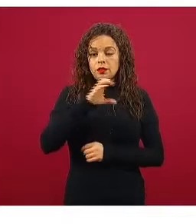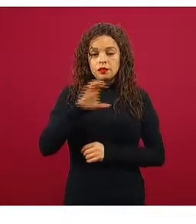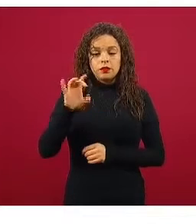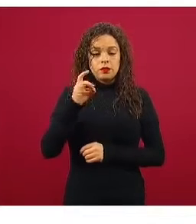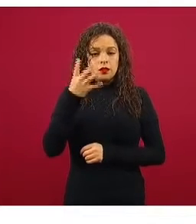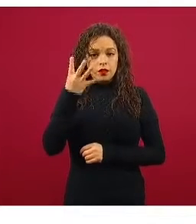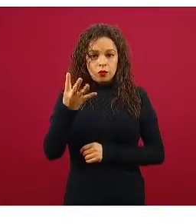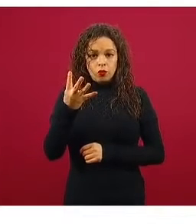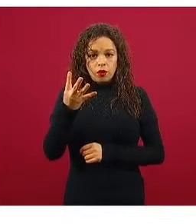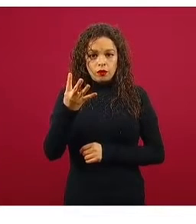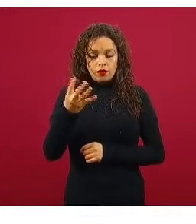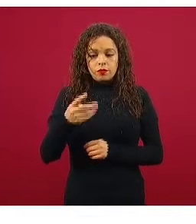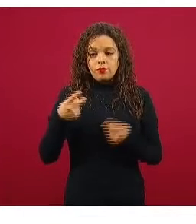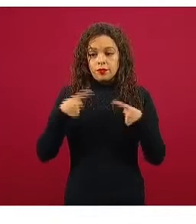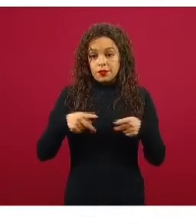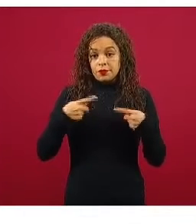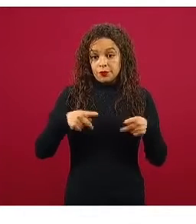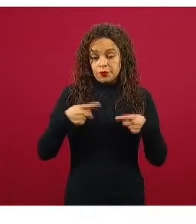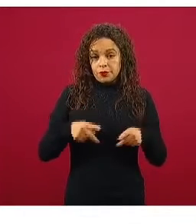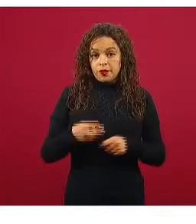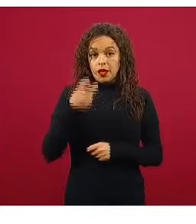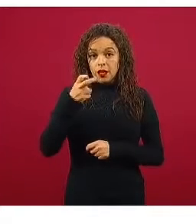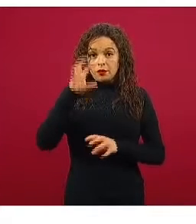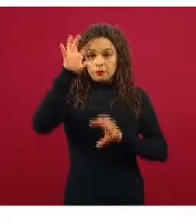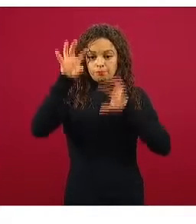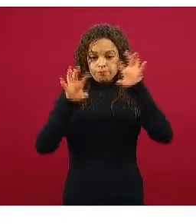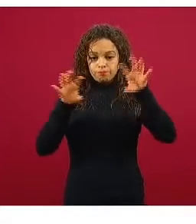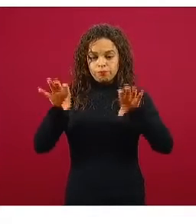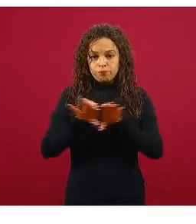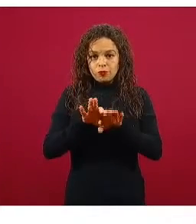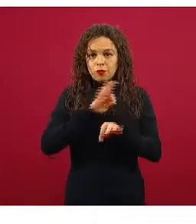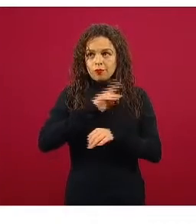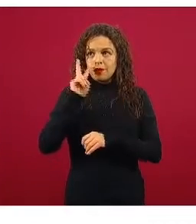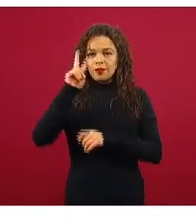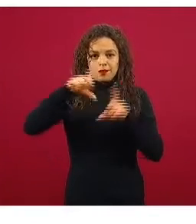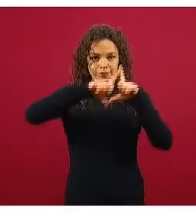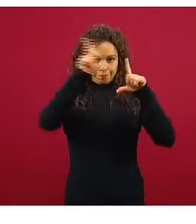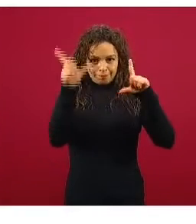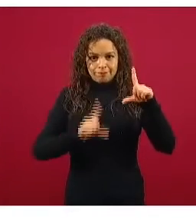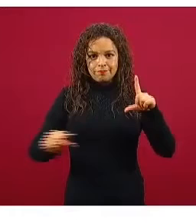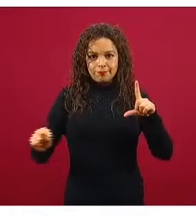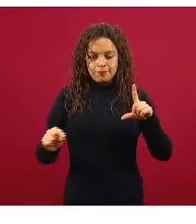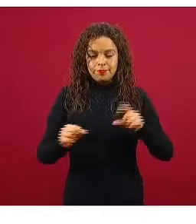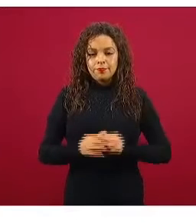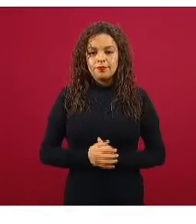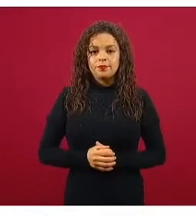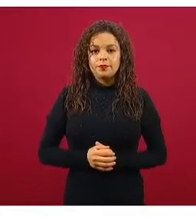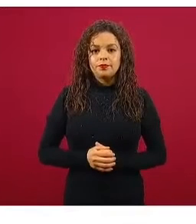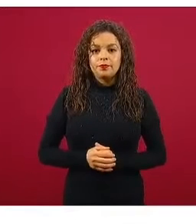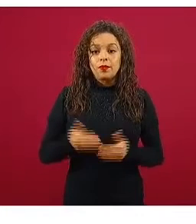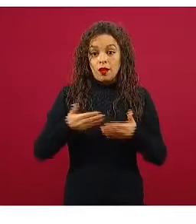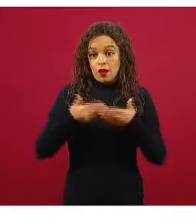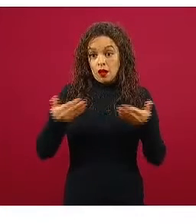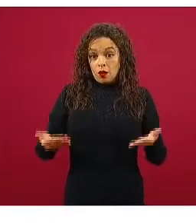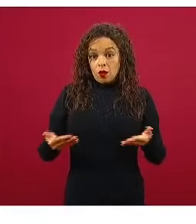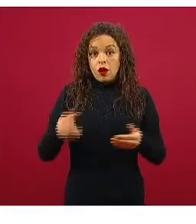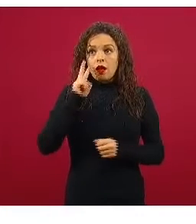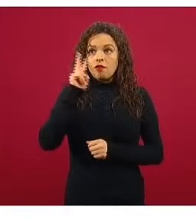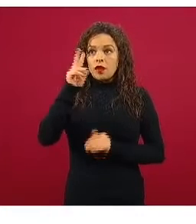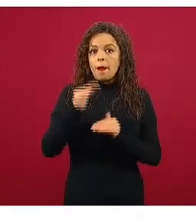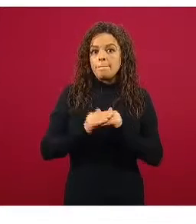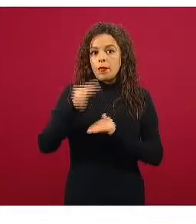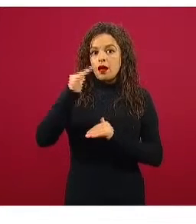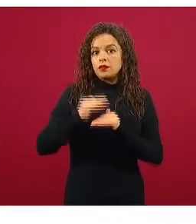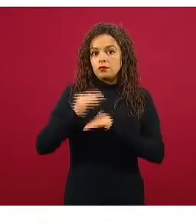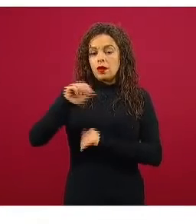27.634 casos, cómo esta carga se distribuye en el territorio nacional, y podemos ver cómo ahora se suman también nuevos